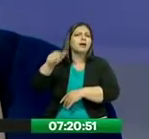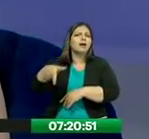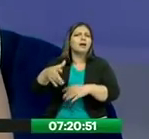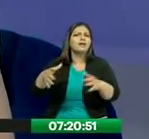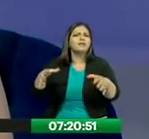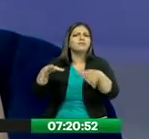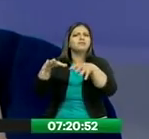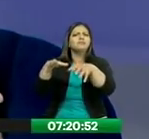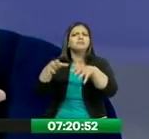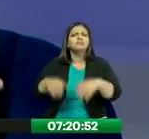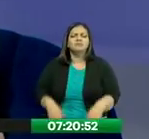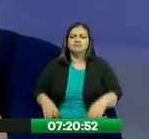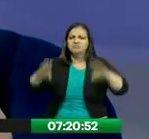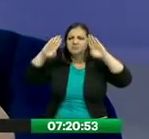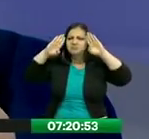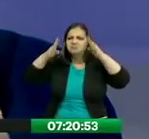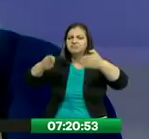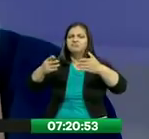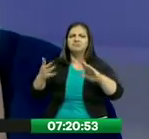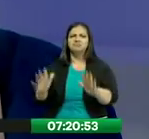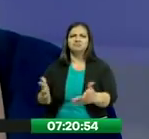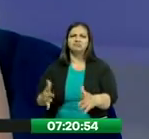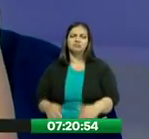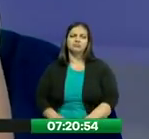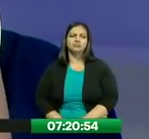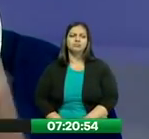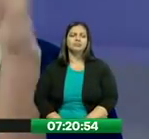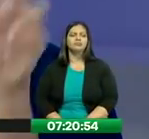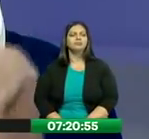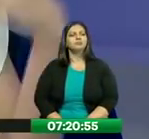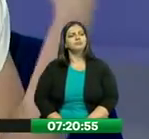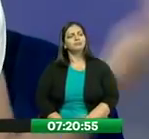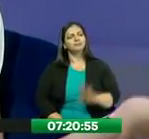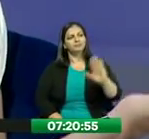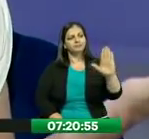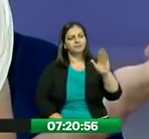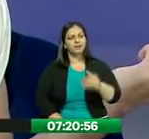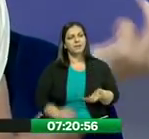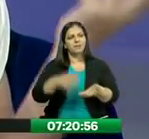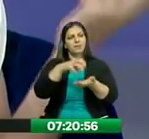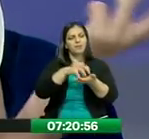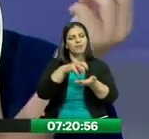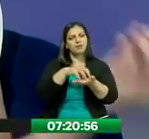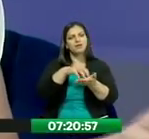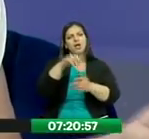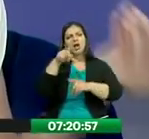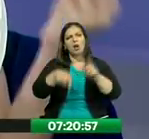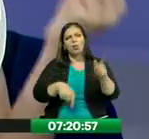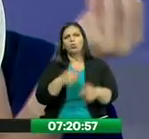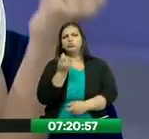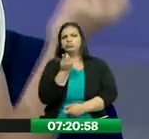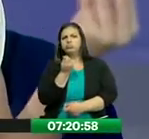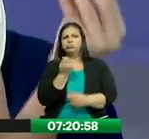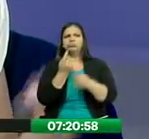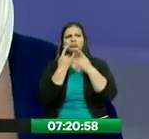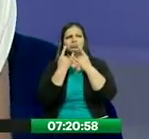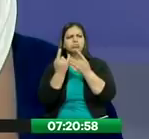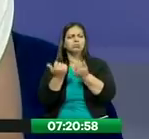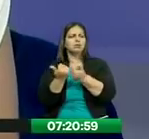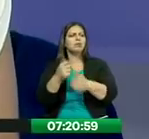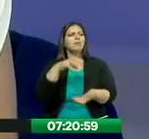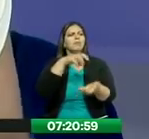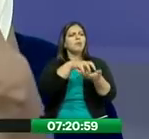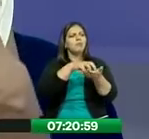va a prevalecer el discurso de, por ejemplo, de que, claro, las provincias que son ricas se van a hacer más ricas y las que son pobres se van a hacer más pobres, y ante ese discurso creo